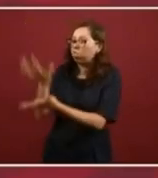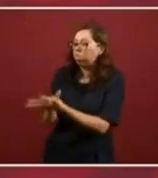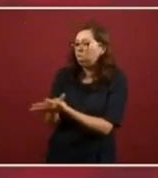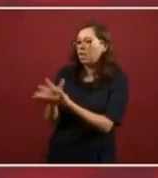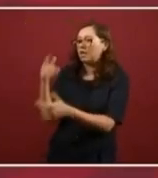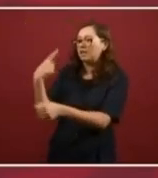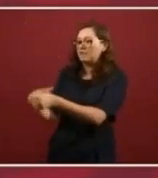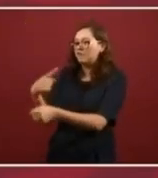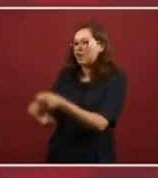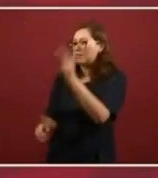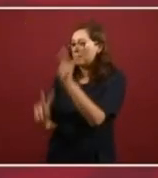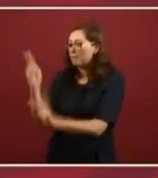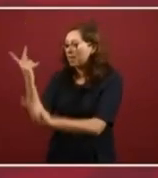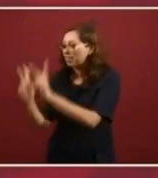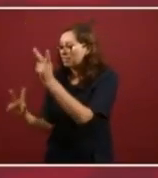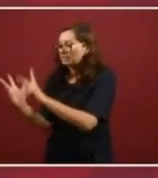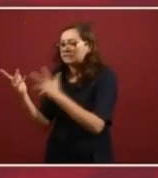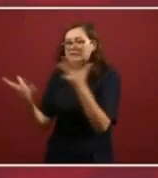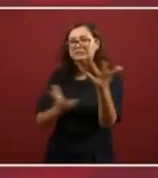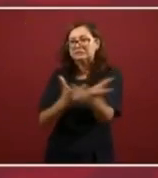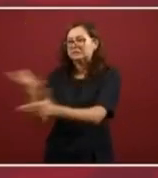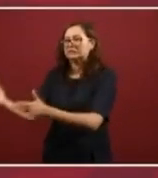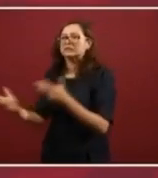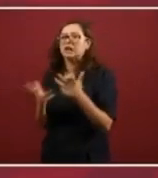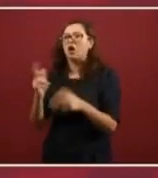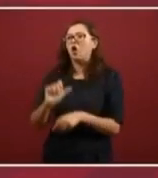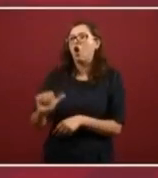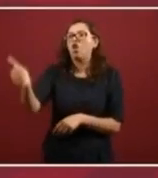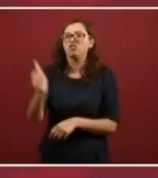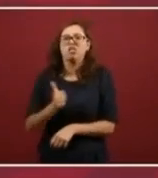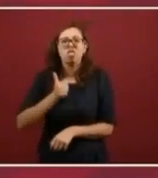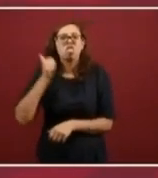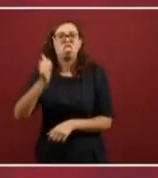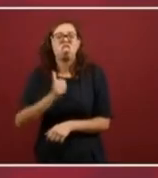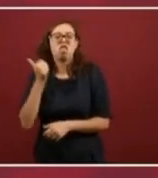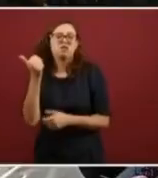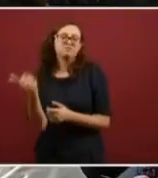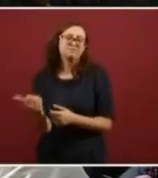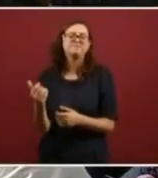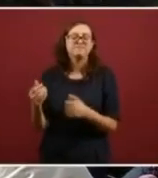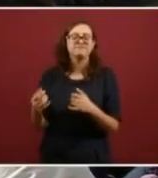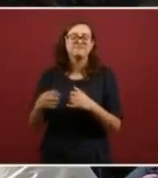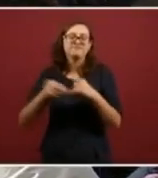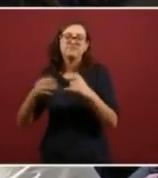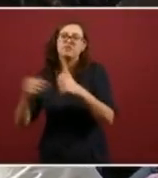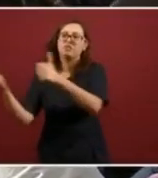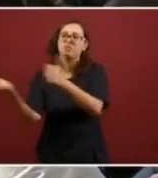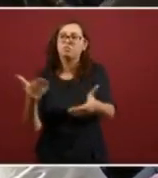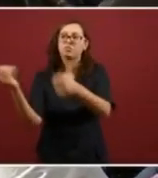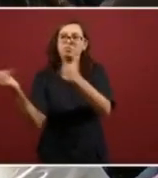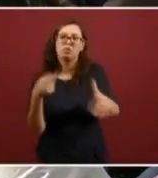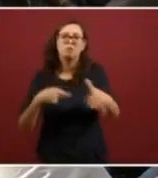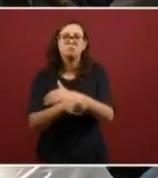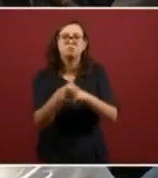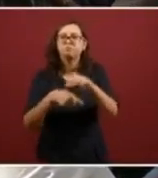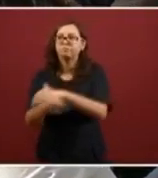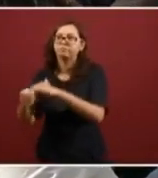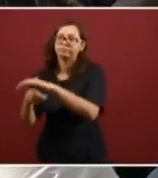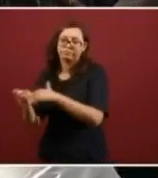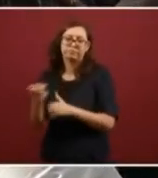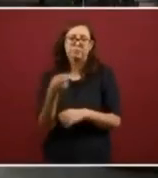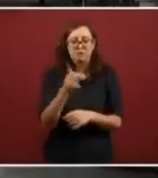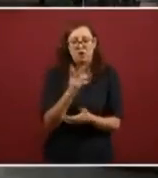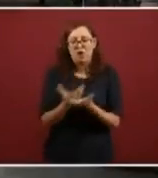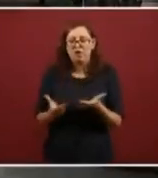nacional, principalmente de Centroamérica. Esto se ha venido abatiendo y en mucho porque se ha mejorado mucho la producción local. Muchas